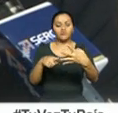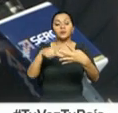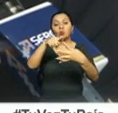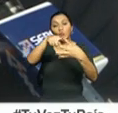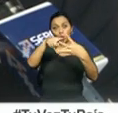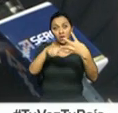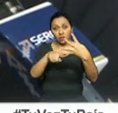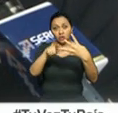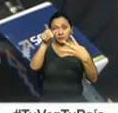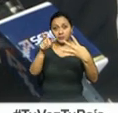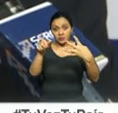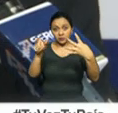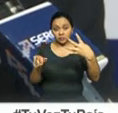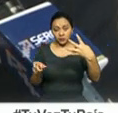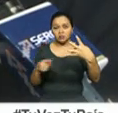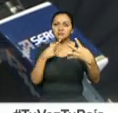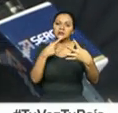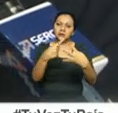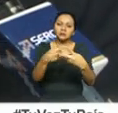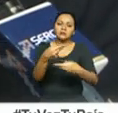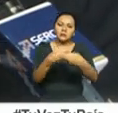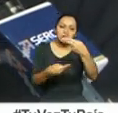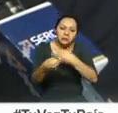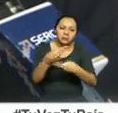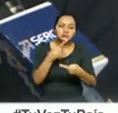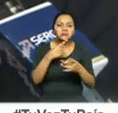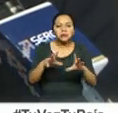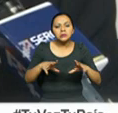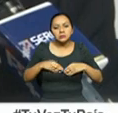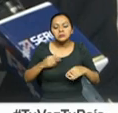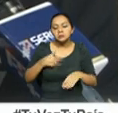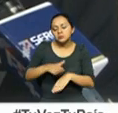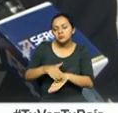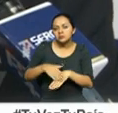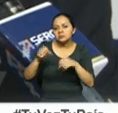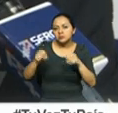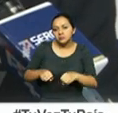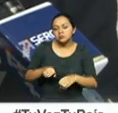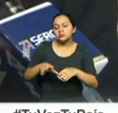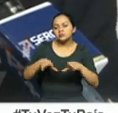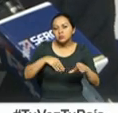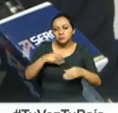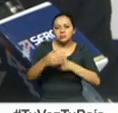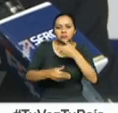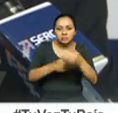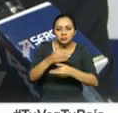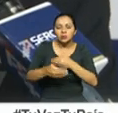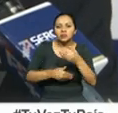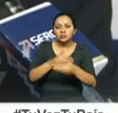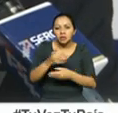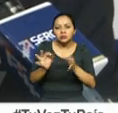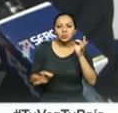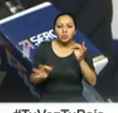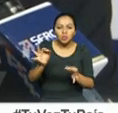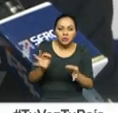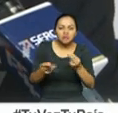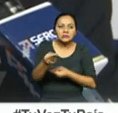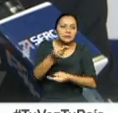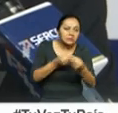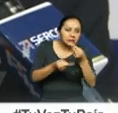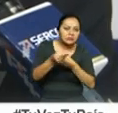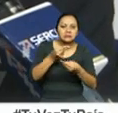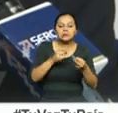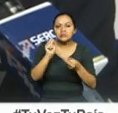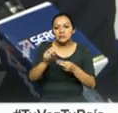asociación ilícita se sometieron a un procedimiento especial. Esto es el procedimiento abreviado, que no es más que la negociación de una pena